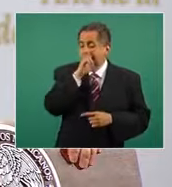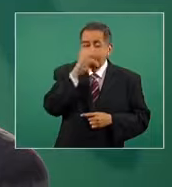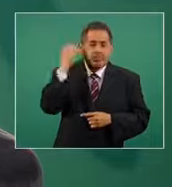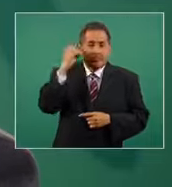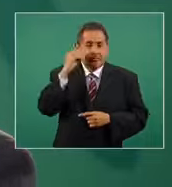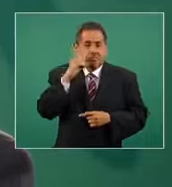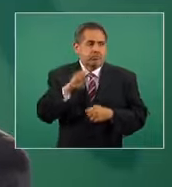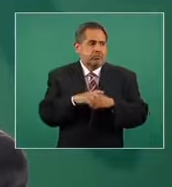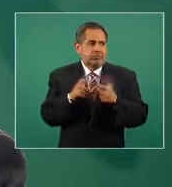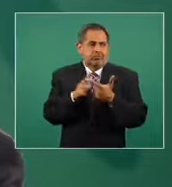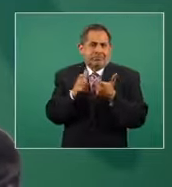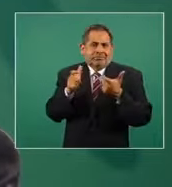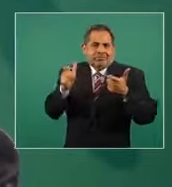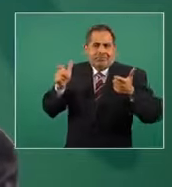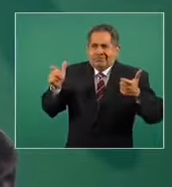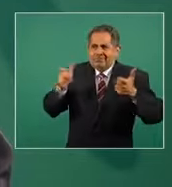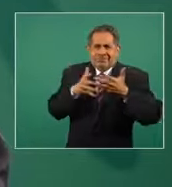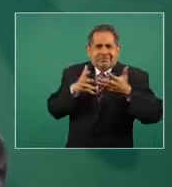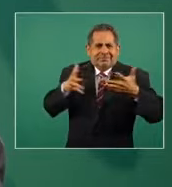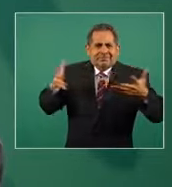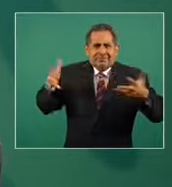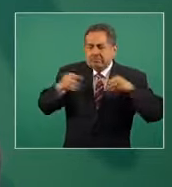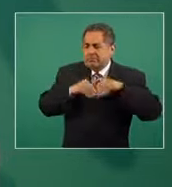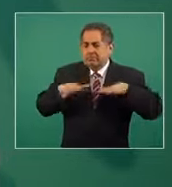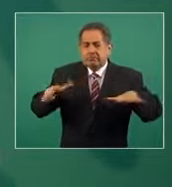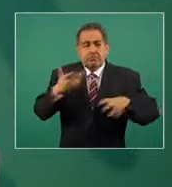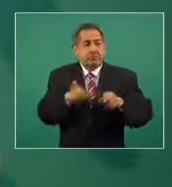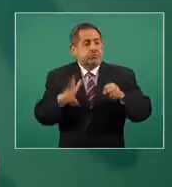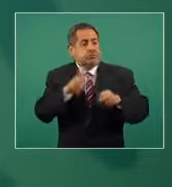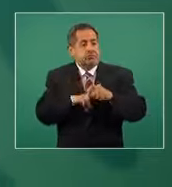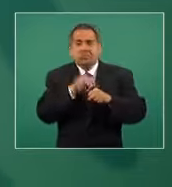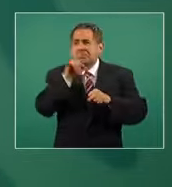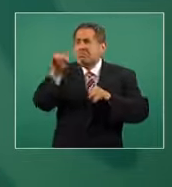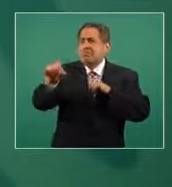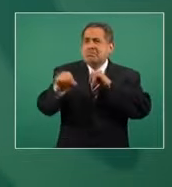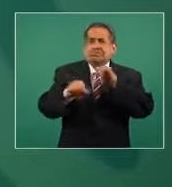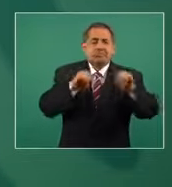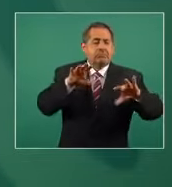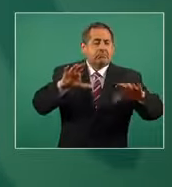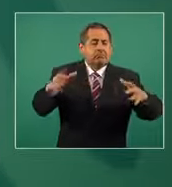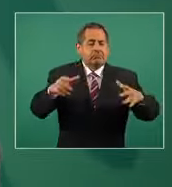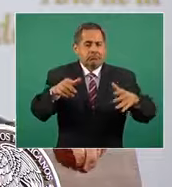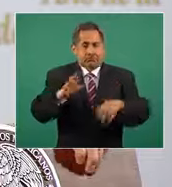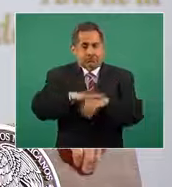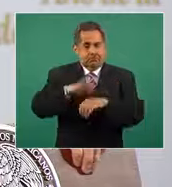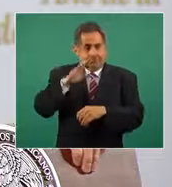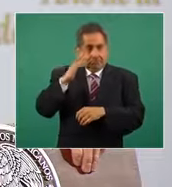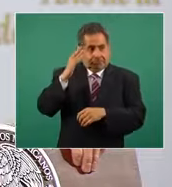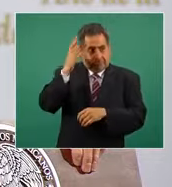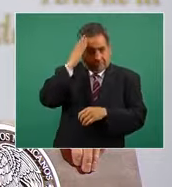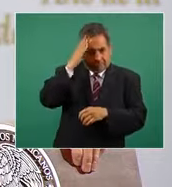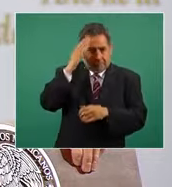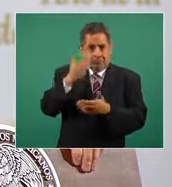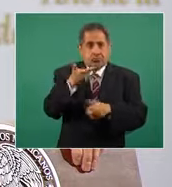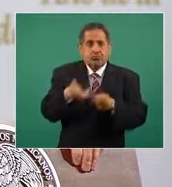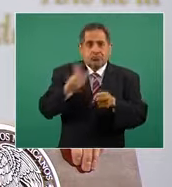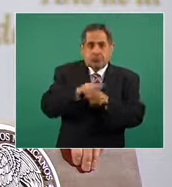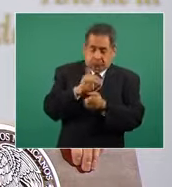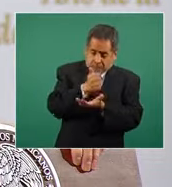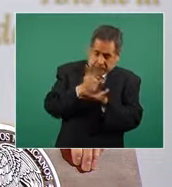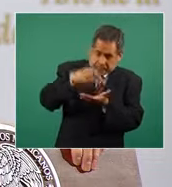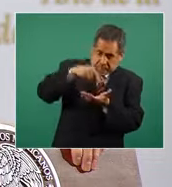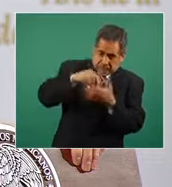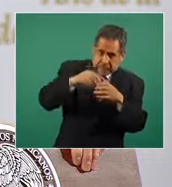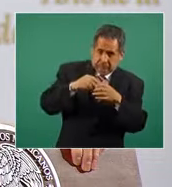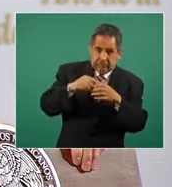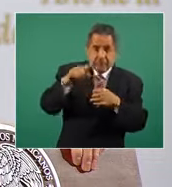la dispersión geográfica, porque los servicios de salud hospitalarios están mayormente concentrados en el Valle Central y no